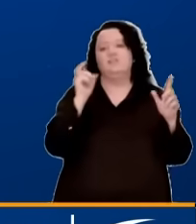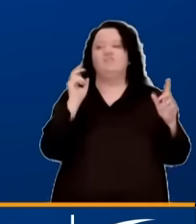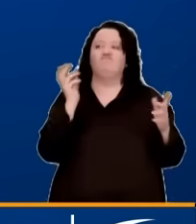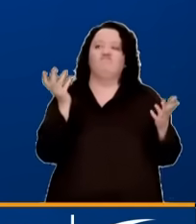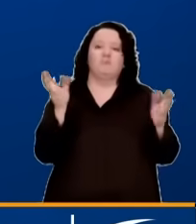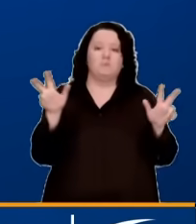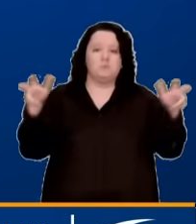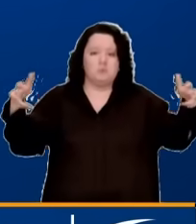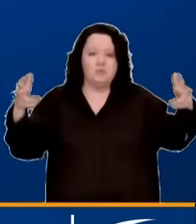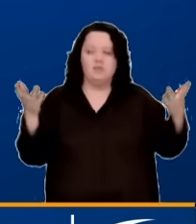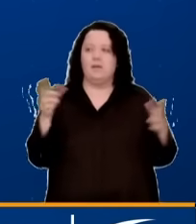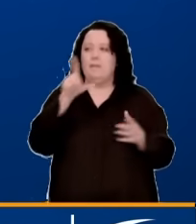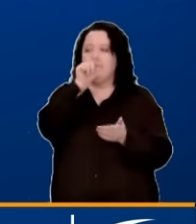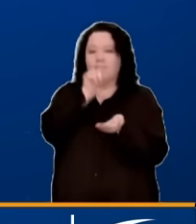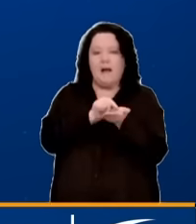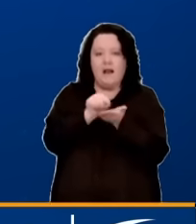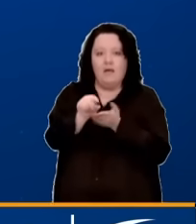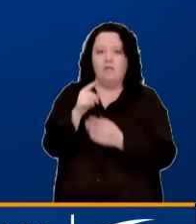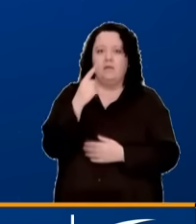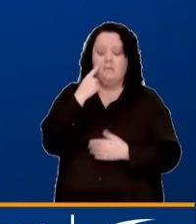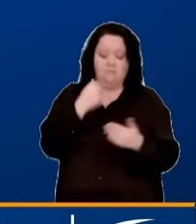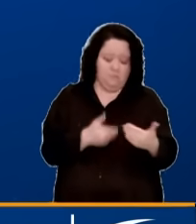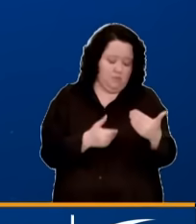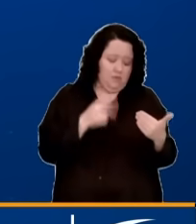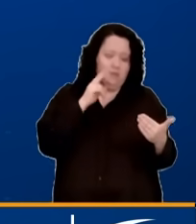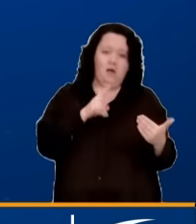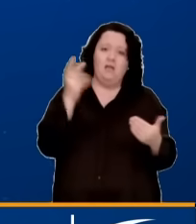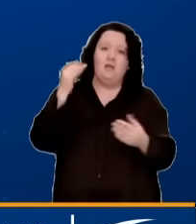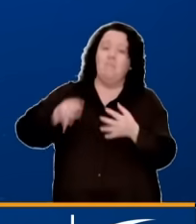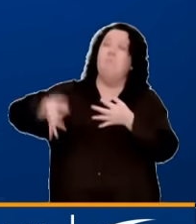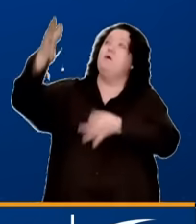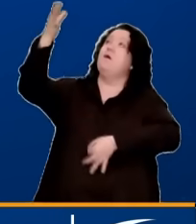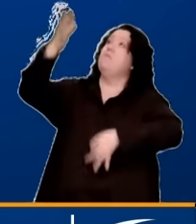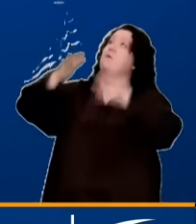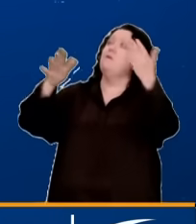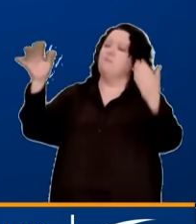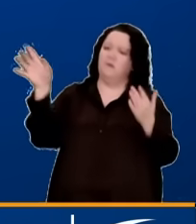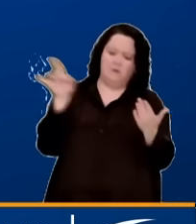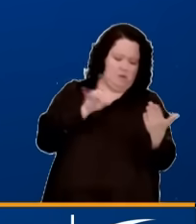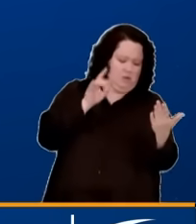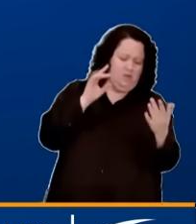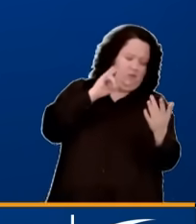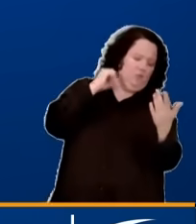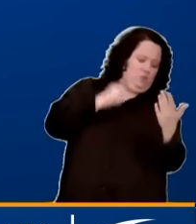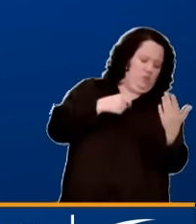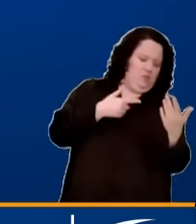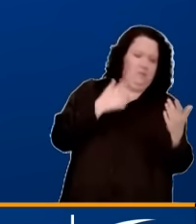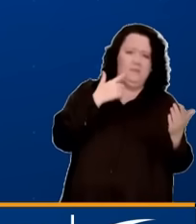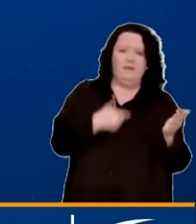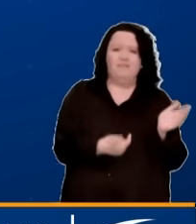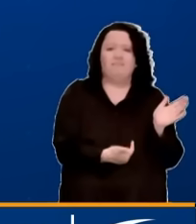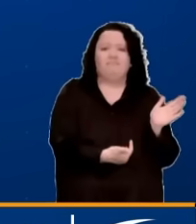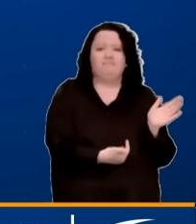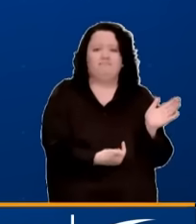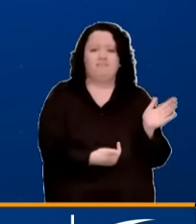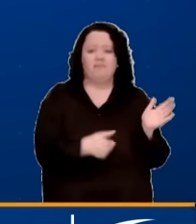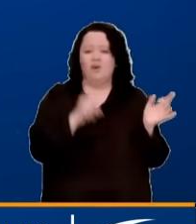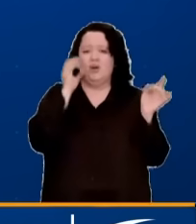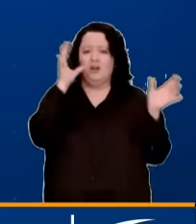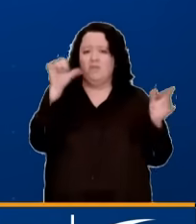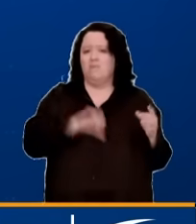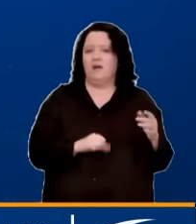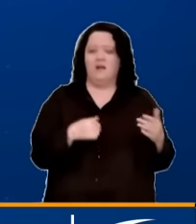esta pólvora se me puso así mal desde el día de la alborada, horrible. Ahí te lo voy